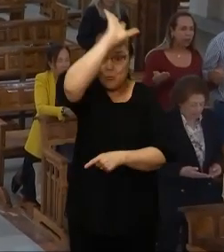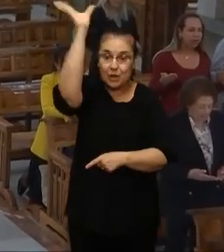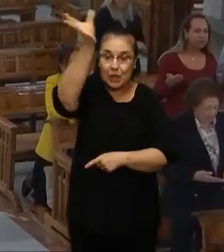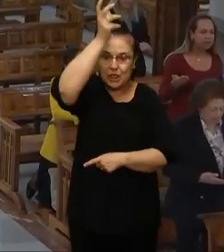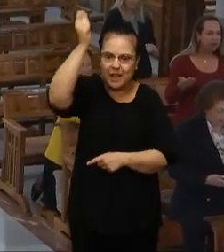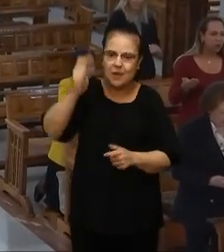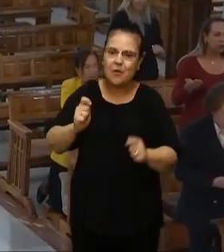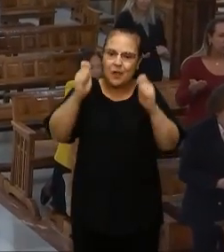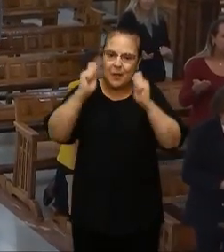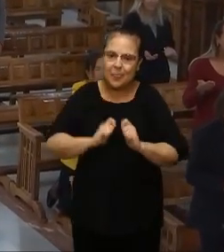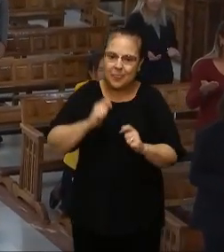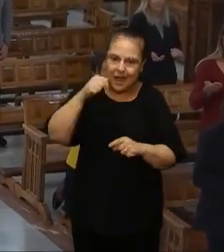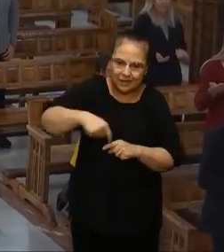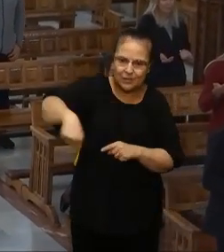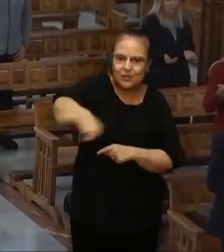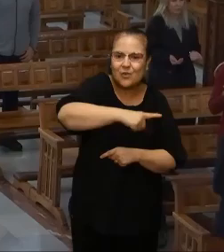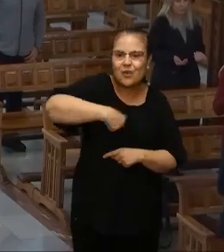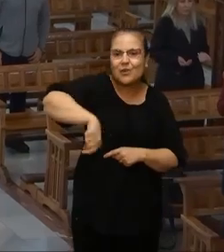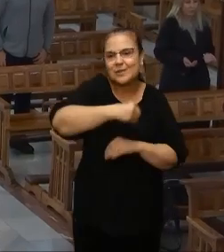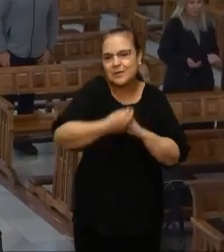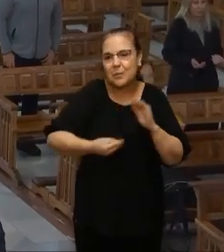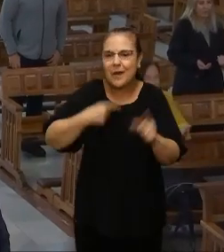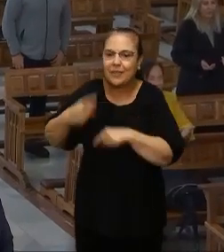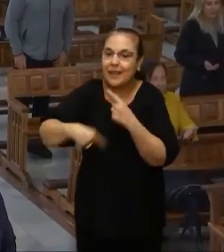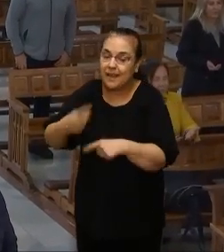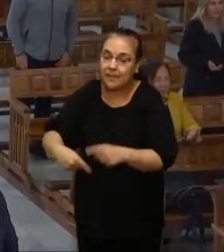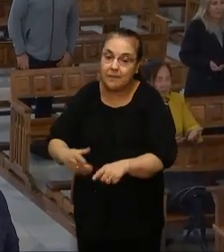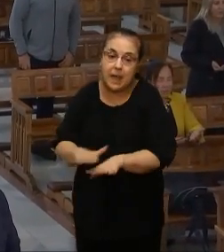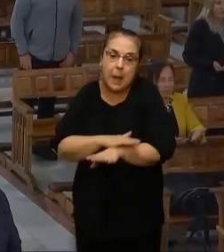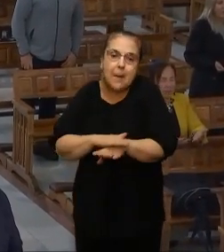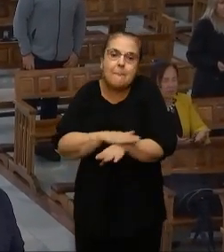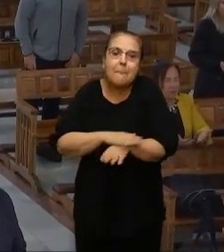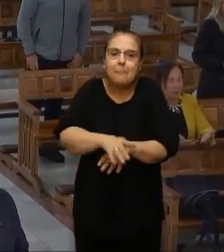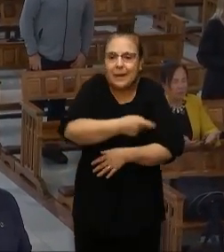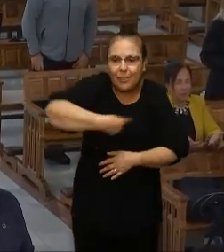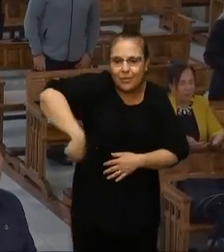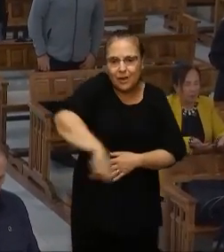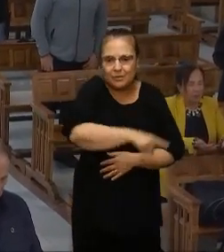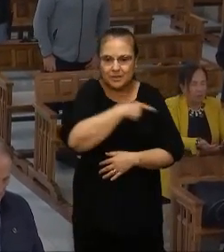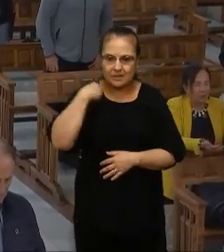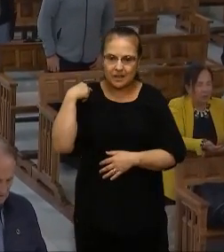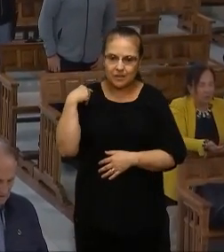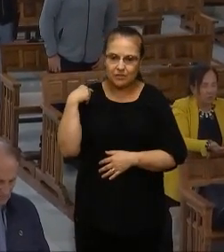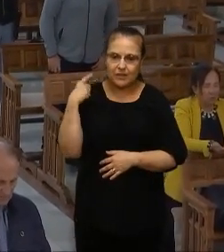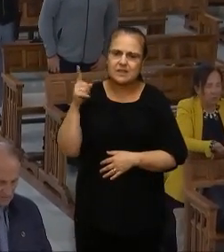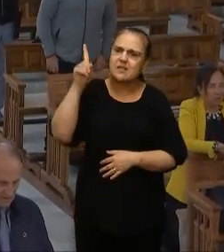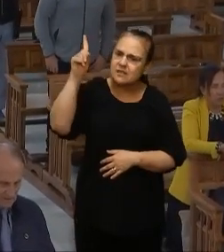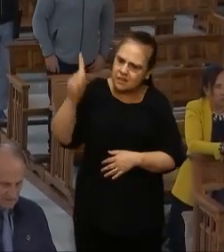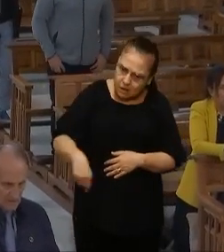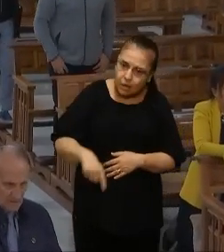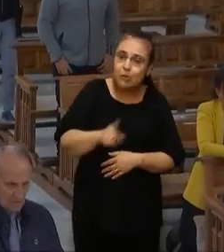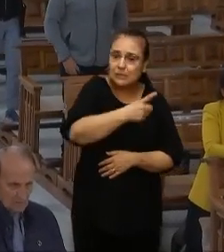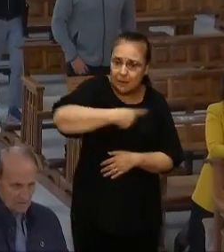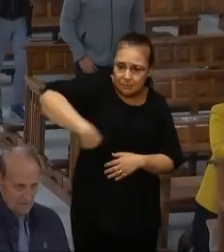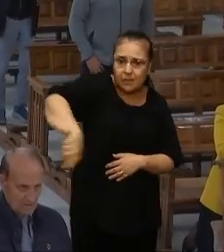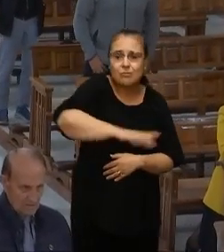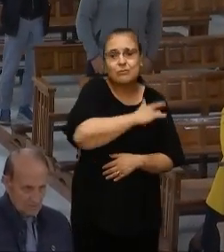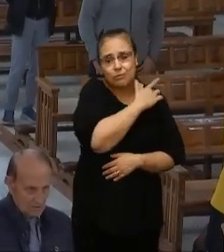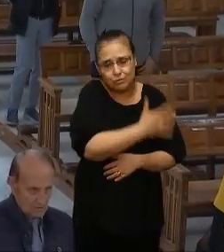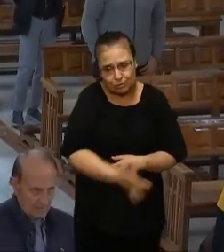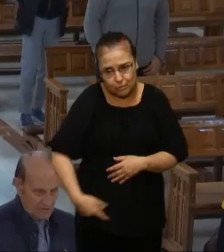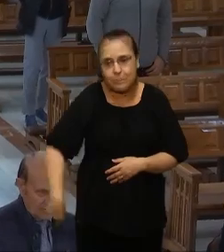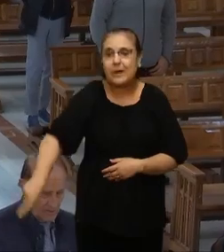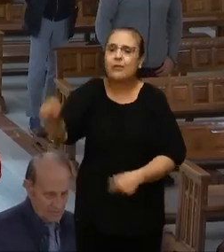tierra como en el cielo. Danos hoy nuestro pan de cada día. Perdona nuestras ofensas como